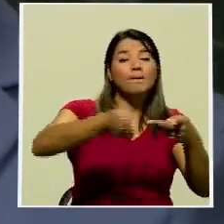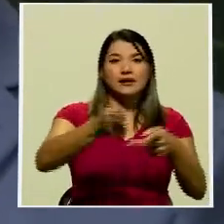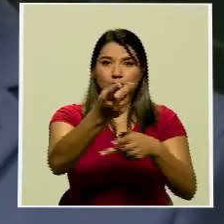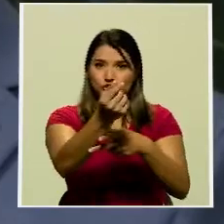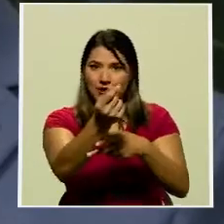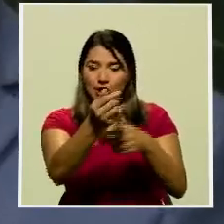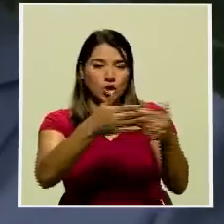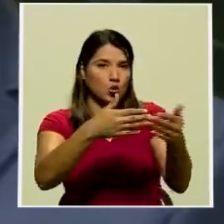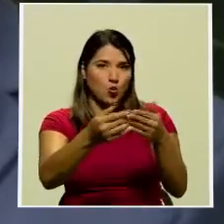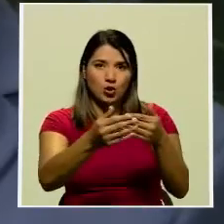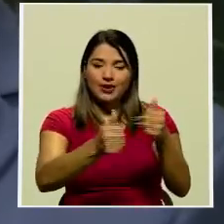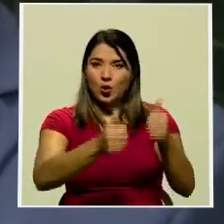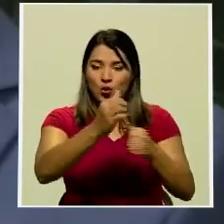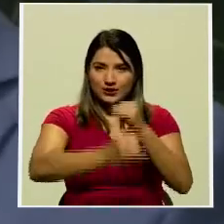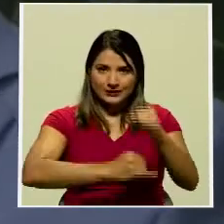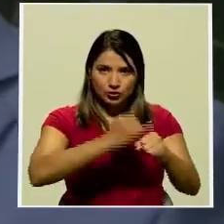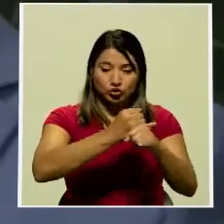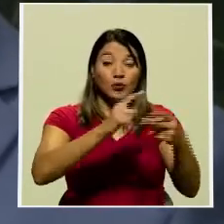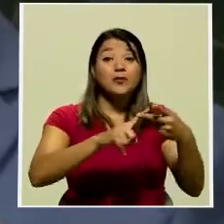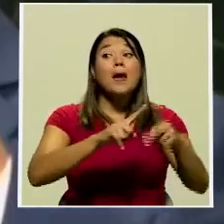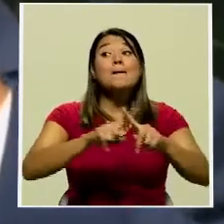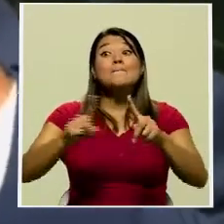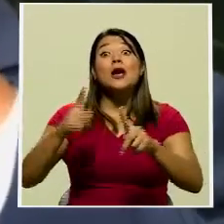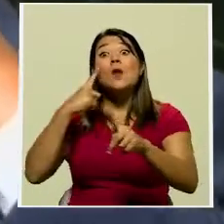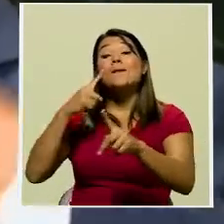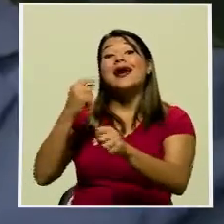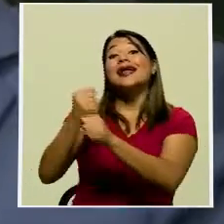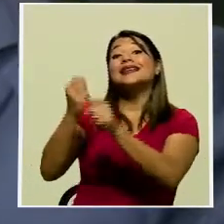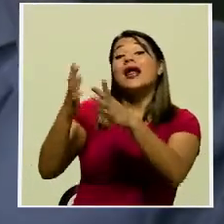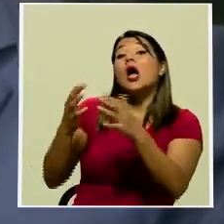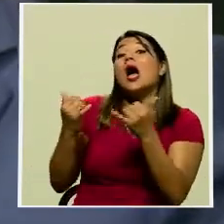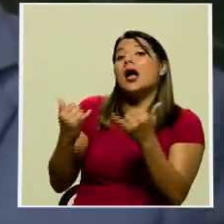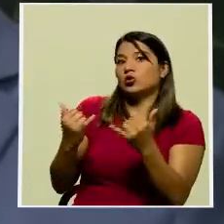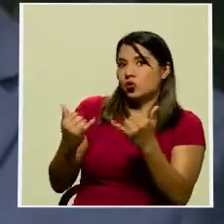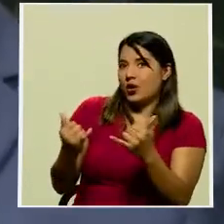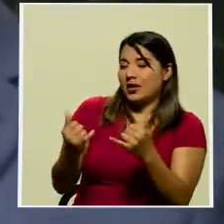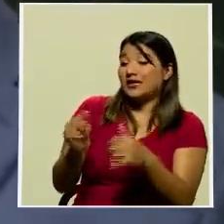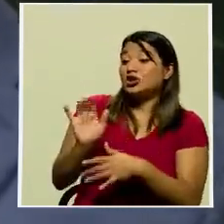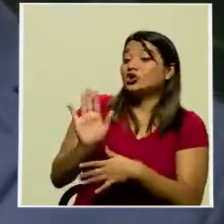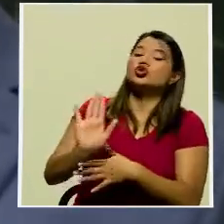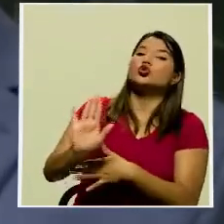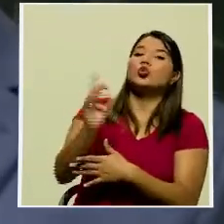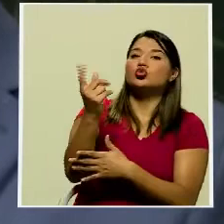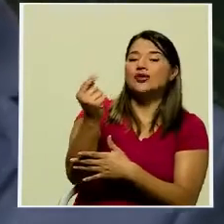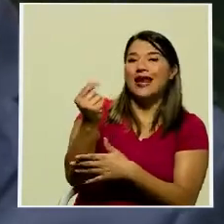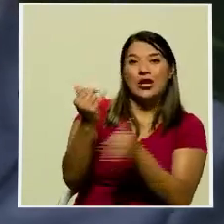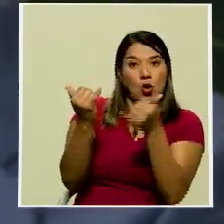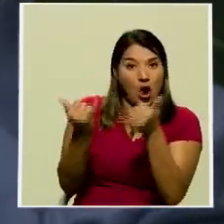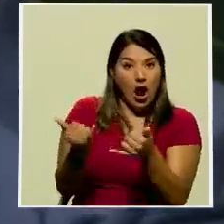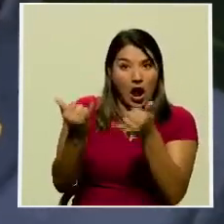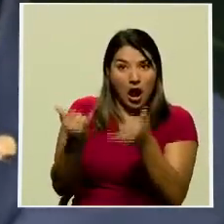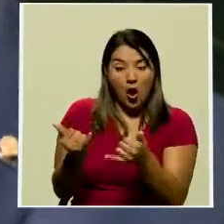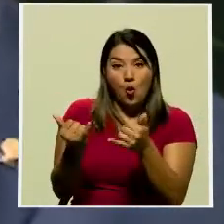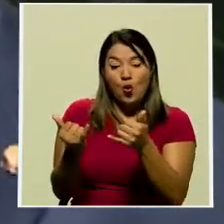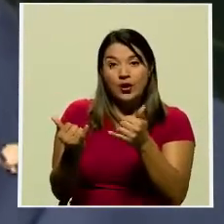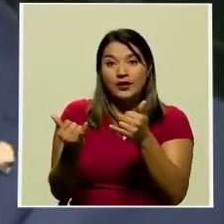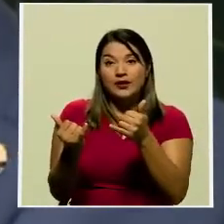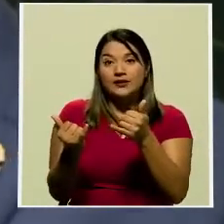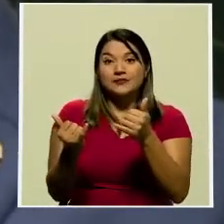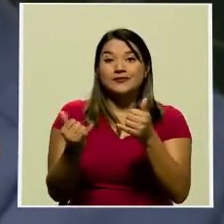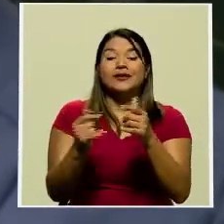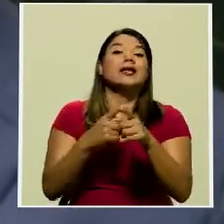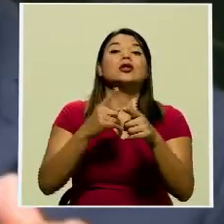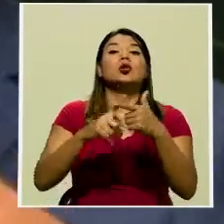se maneje de dos maneras. Cuando el salario que hoy reciben sea inferior a ese posible salario